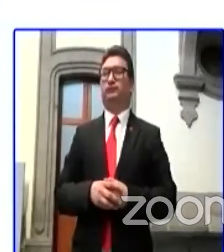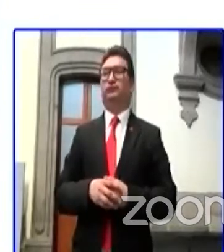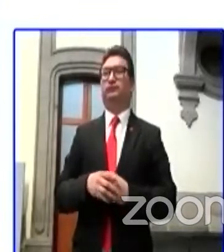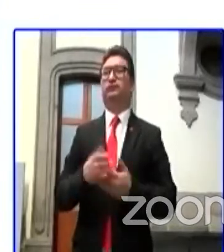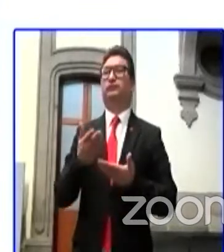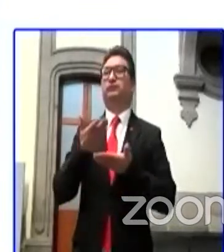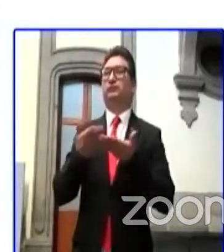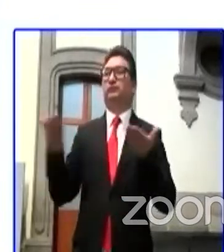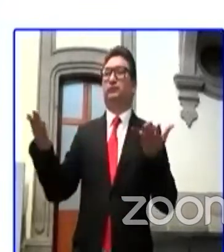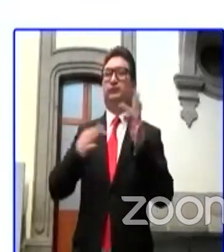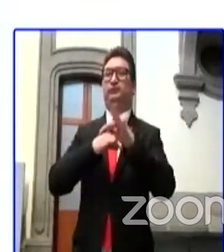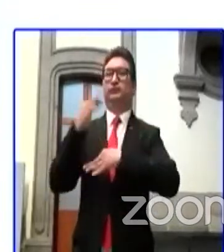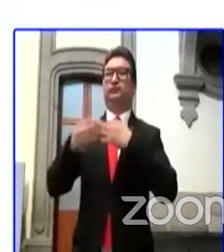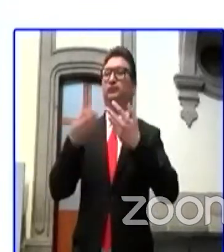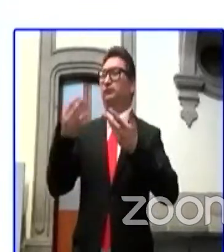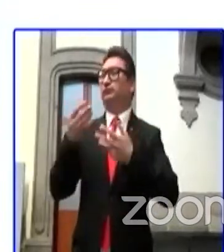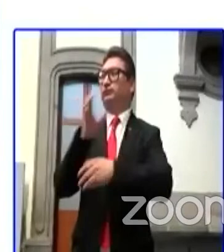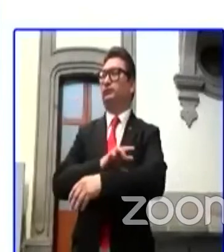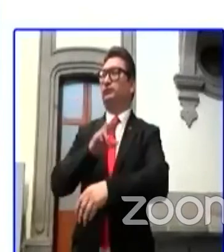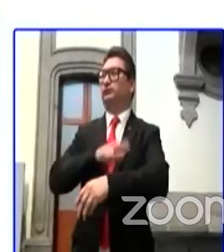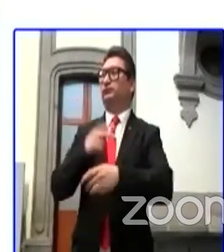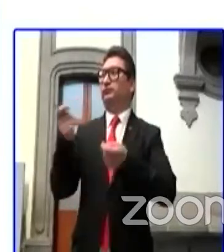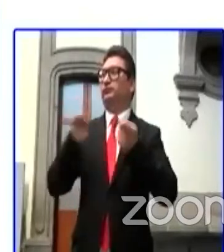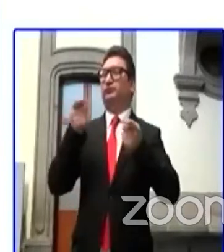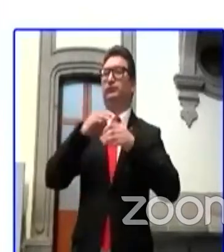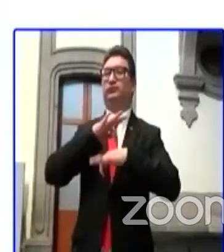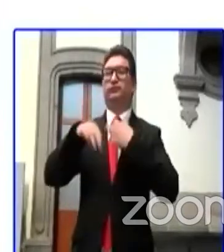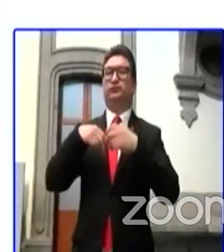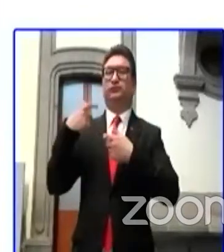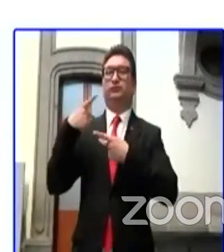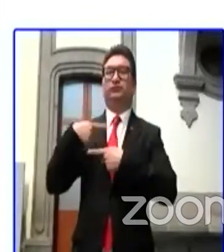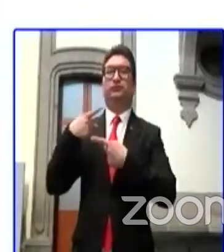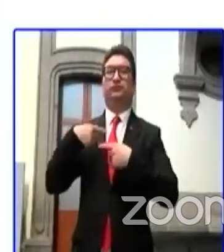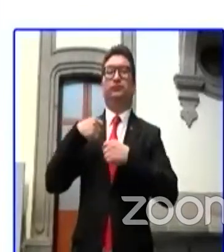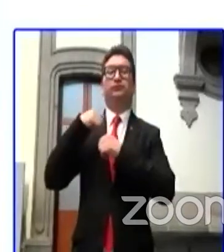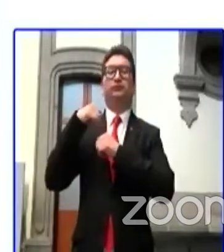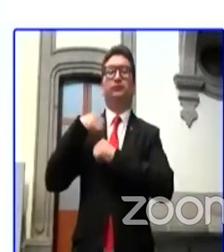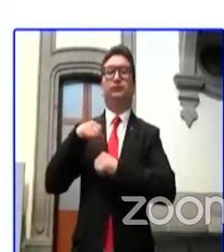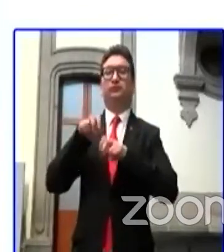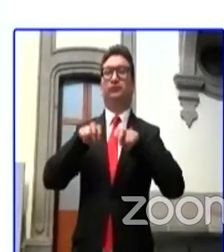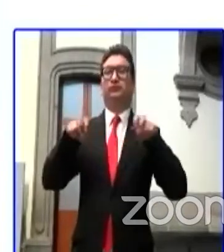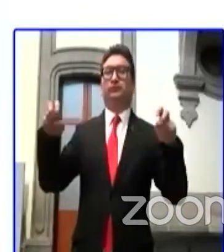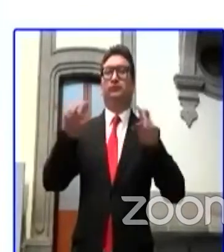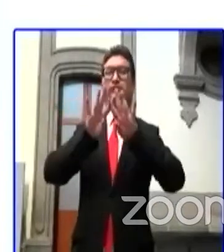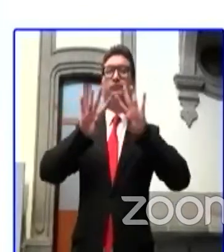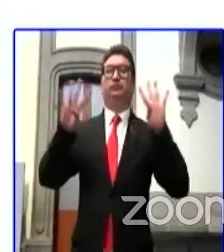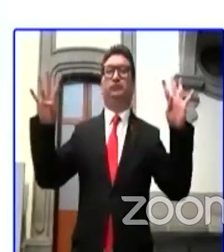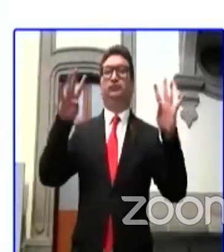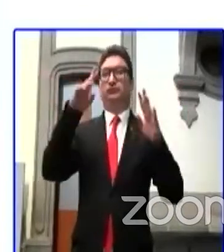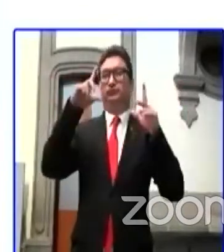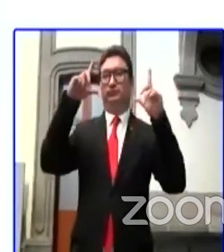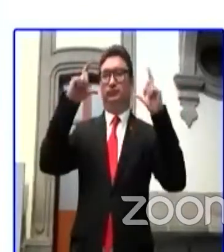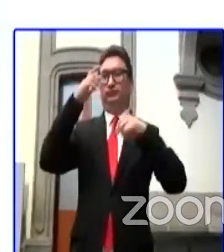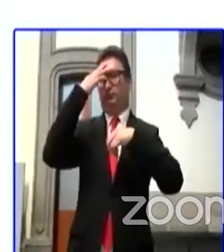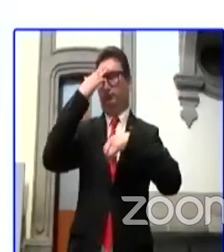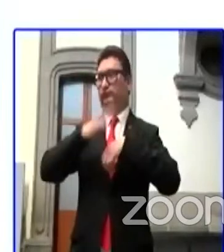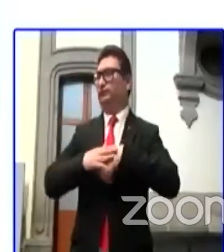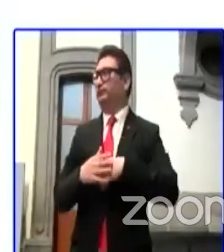Solicitamos a nuestro moderador y a nuestras y nuestros distinguidos ponentes nos permitan tomar una foto conmemorativa de la mesa.